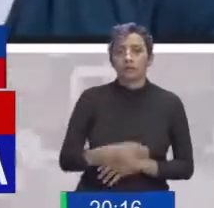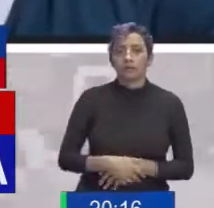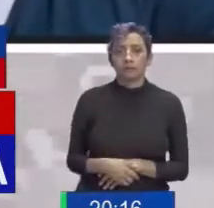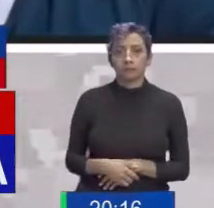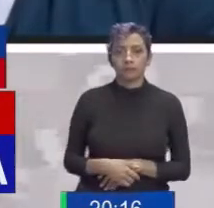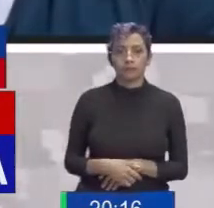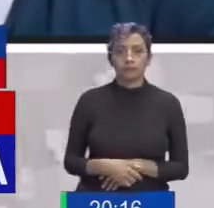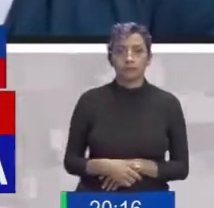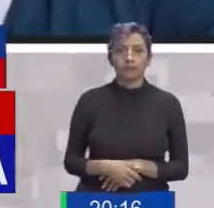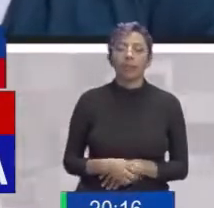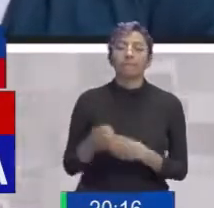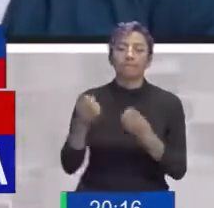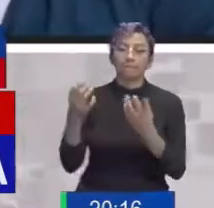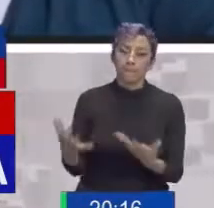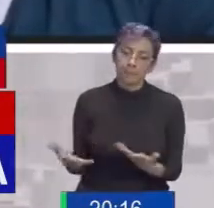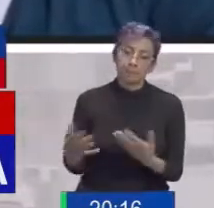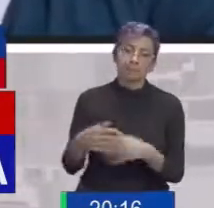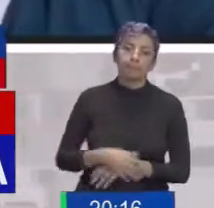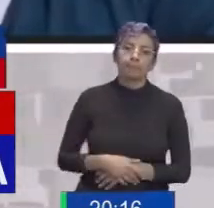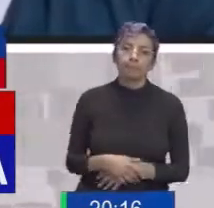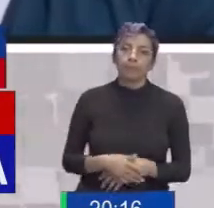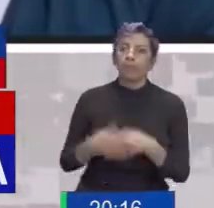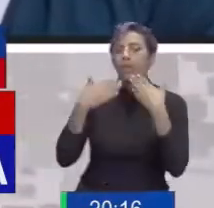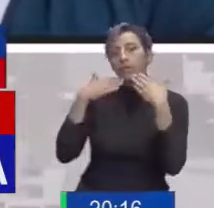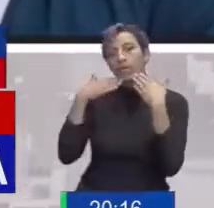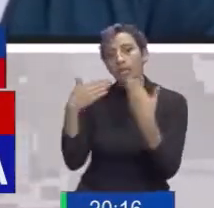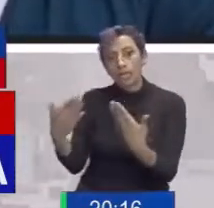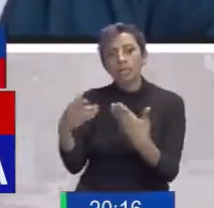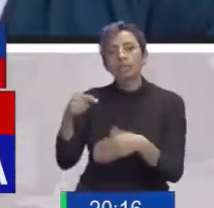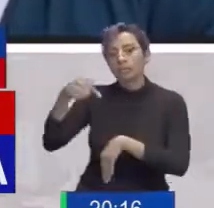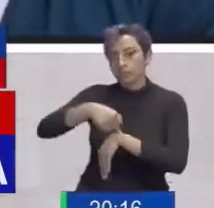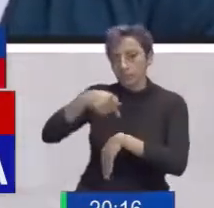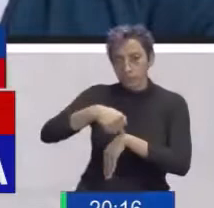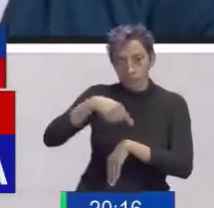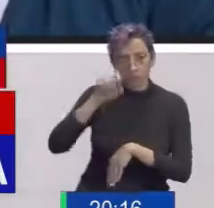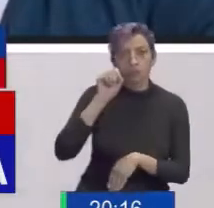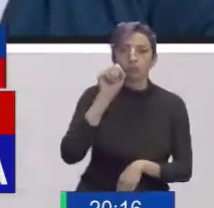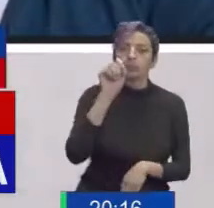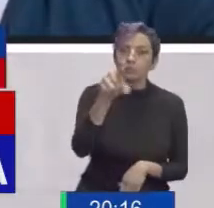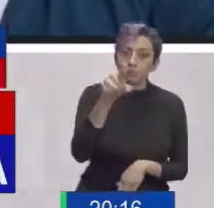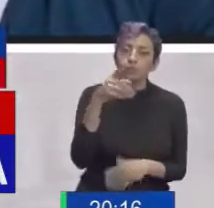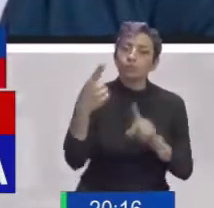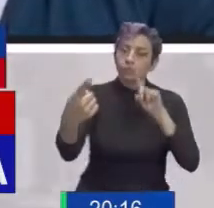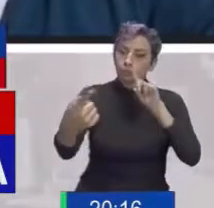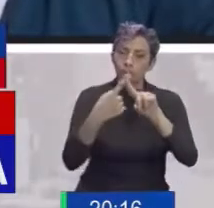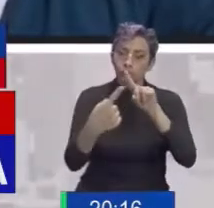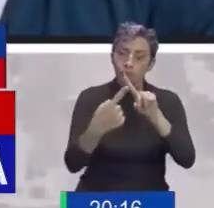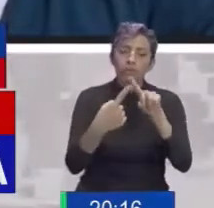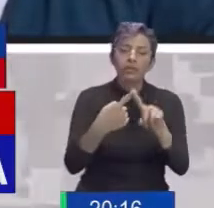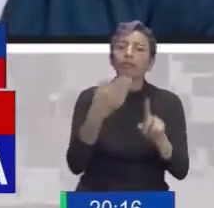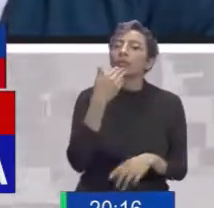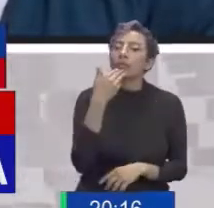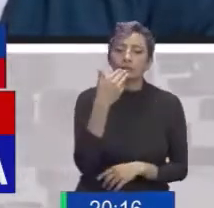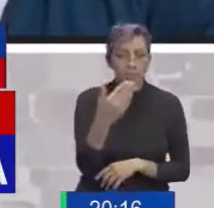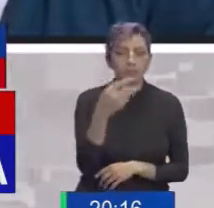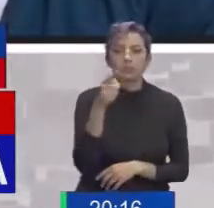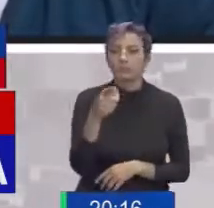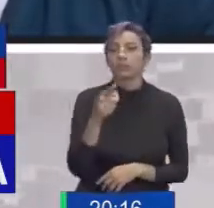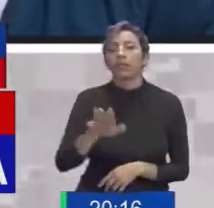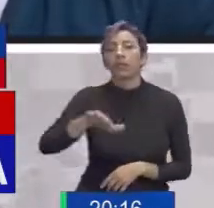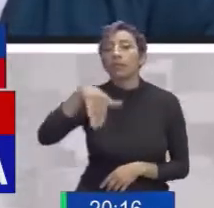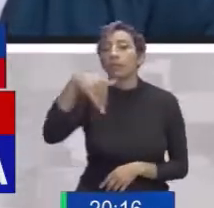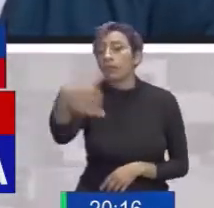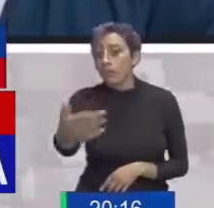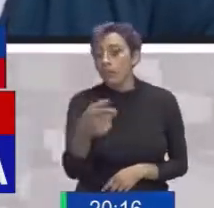Bien, bueno, Alexis, queríamos agradecerte por este tiempo y por el contacto con nosotros. Muchísimas gracias y bueno, seguramente estaremos